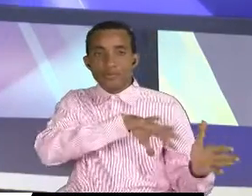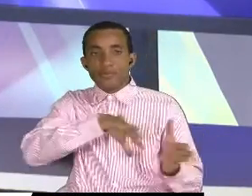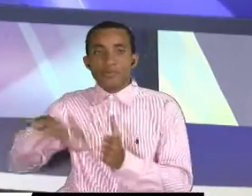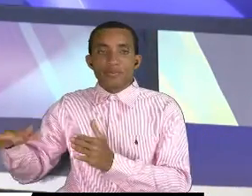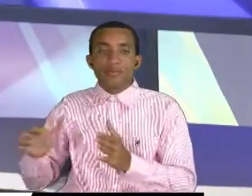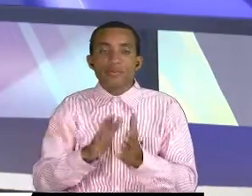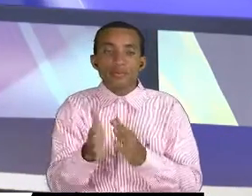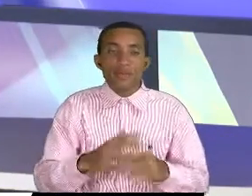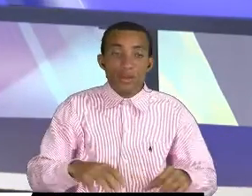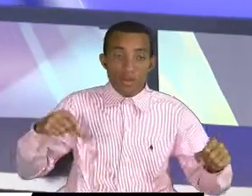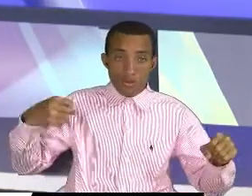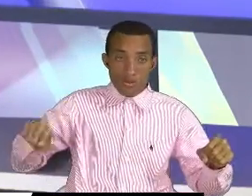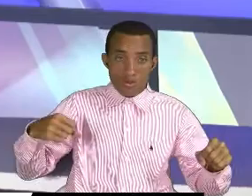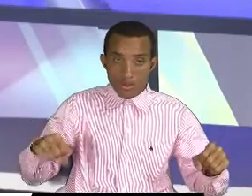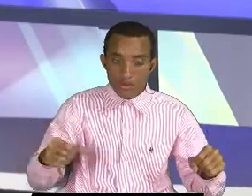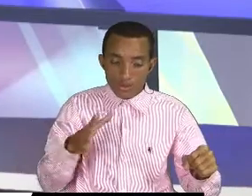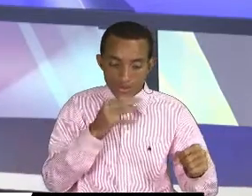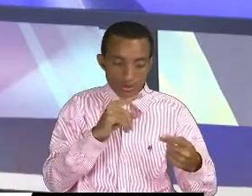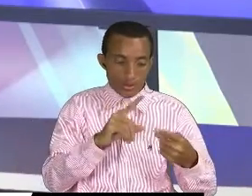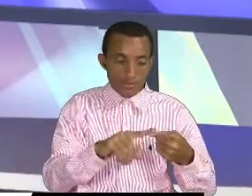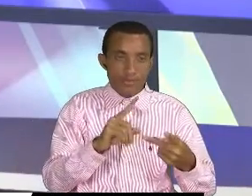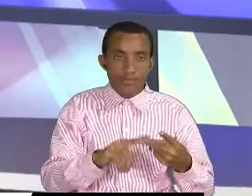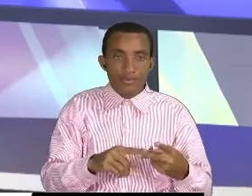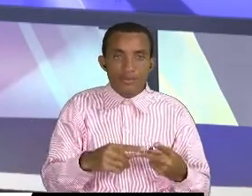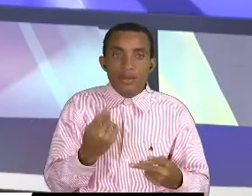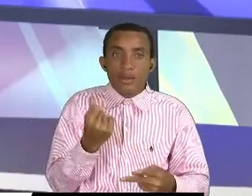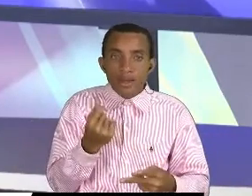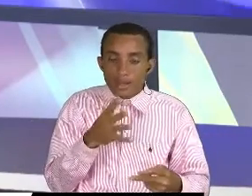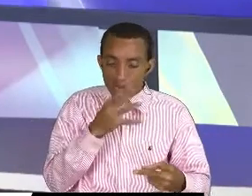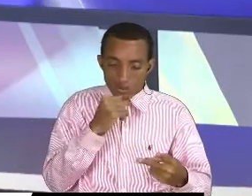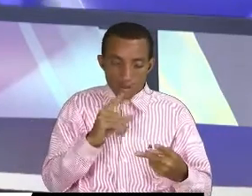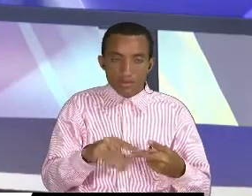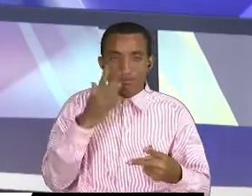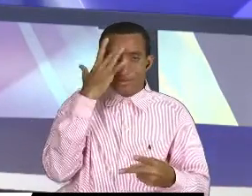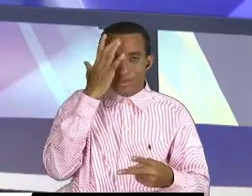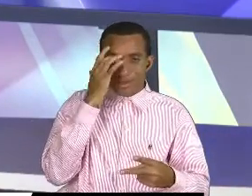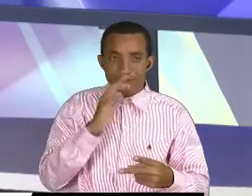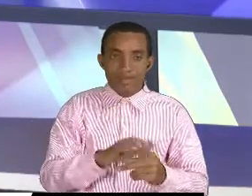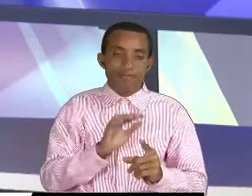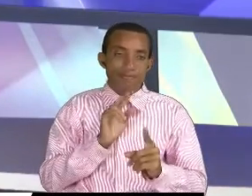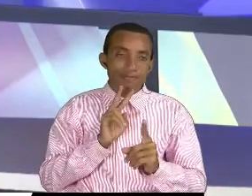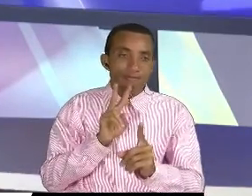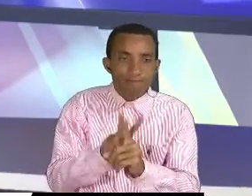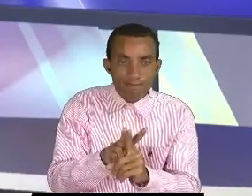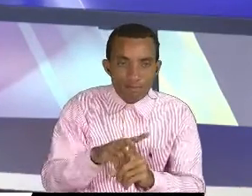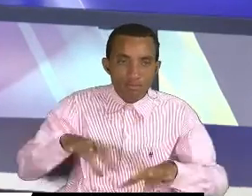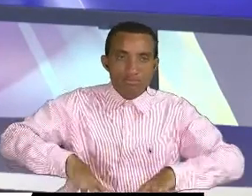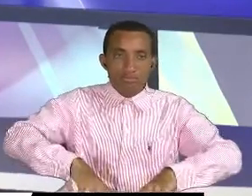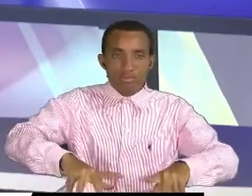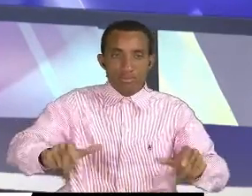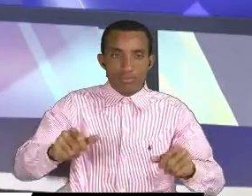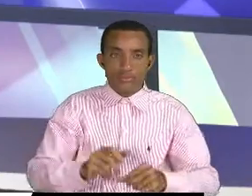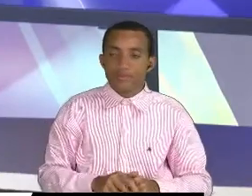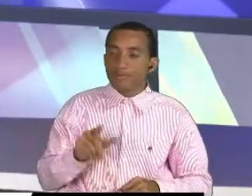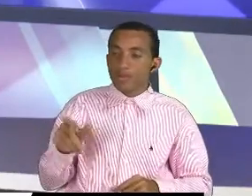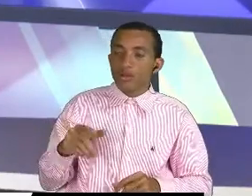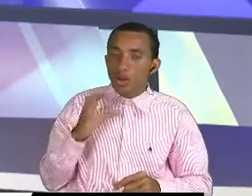dinero, así dejaron a una pareja de cobradores gota a gota en ese sector del barrio Cuatro Muros. Los delincuentes habrían despojado a los